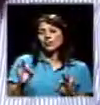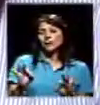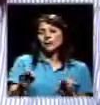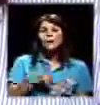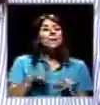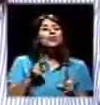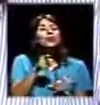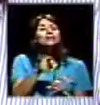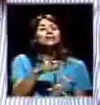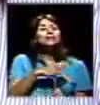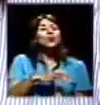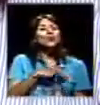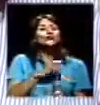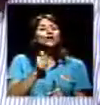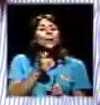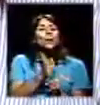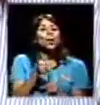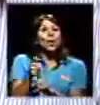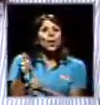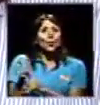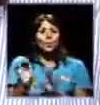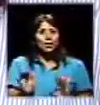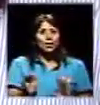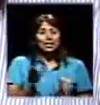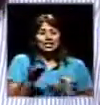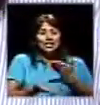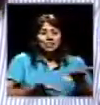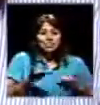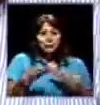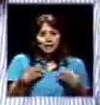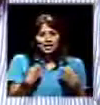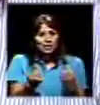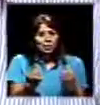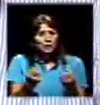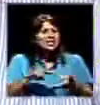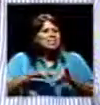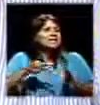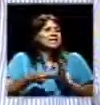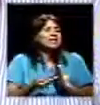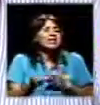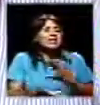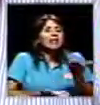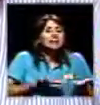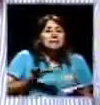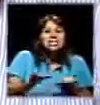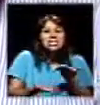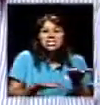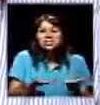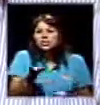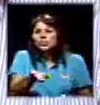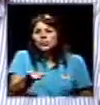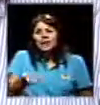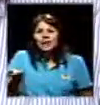servicios de salud son todos esos servicios, bienes, como los medicamentos, a los